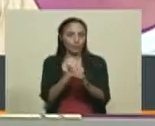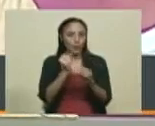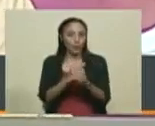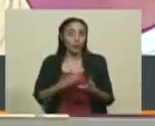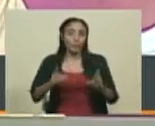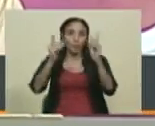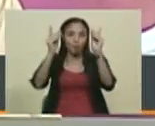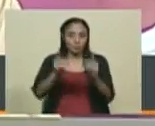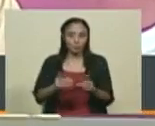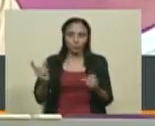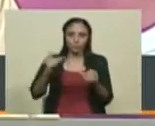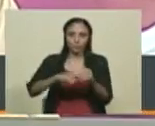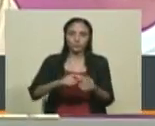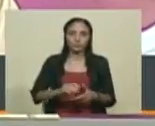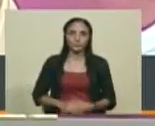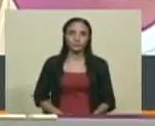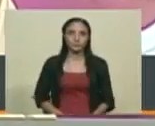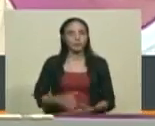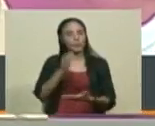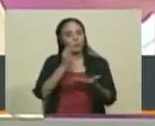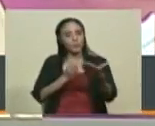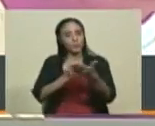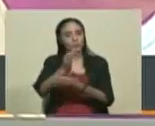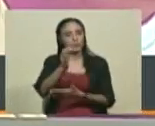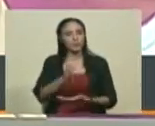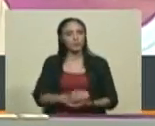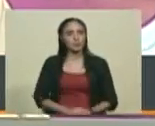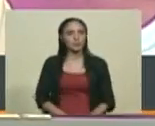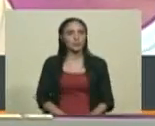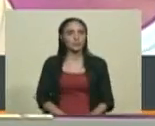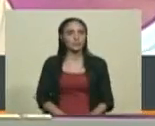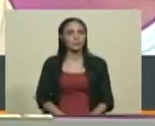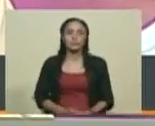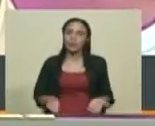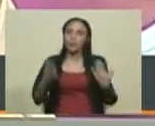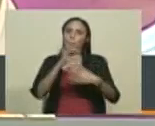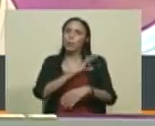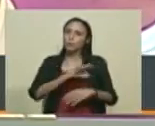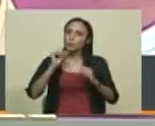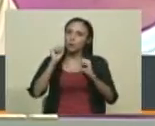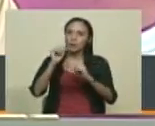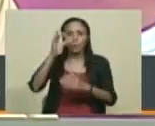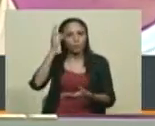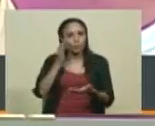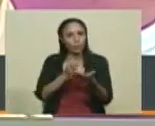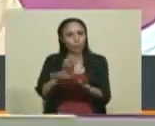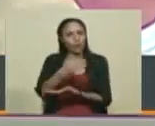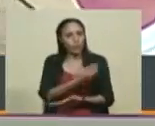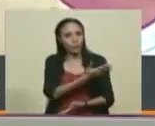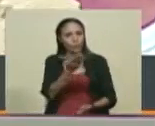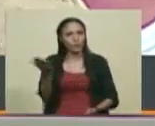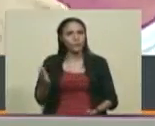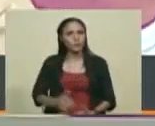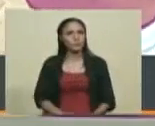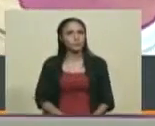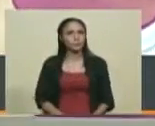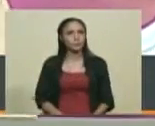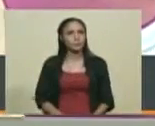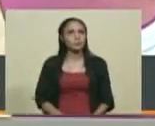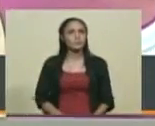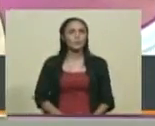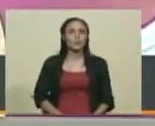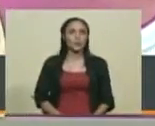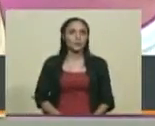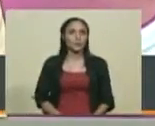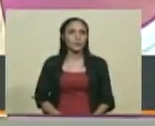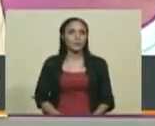decisión para el rumbo. Quiero el socialismo petrolero, creo en ustedes. Quiero el socialismo